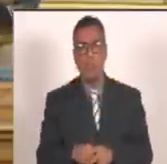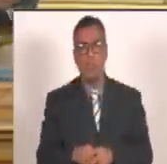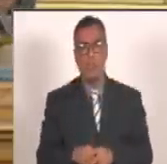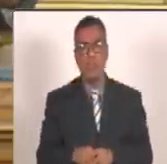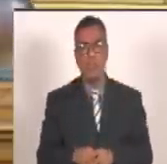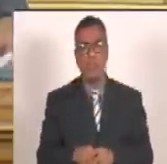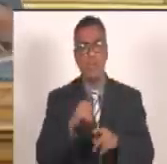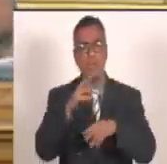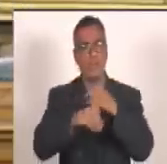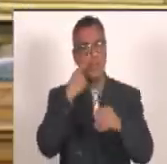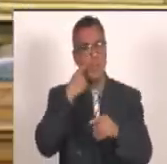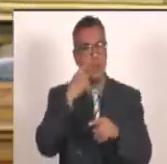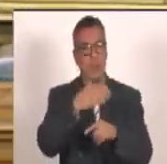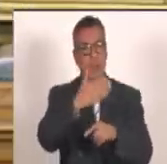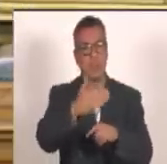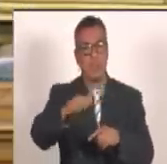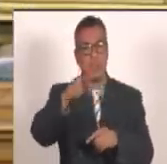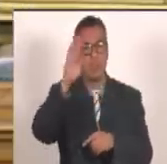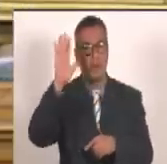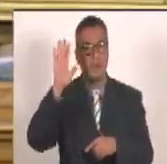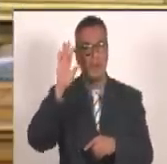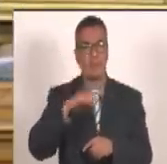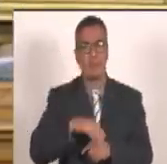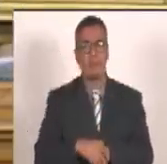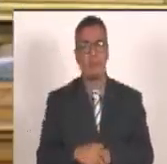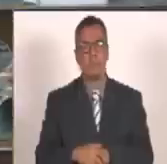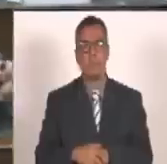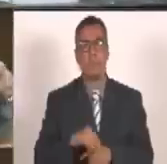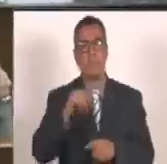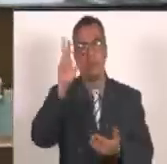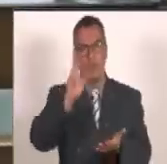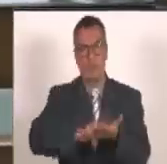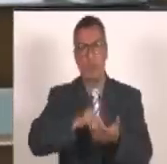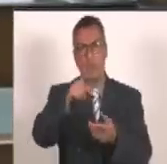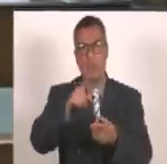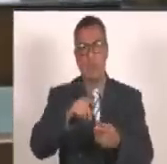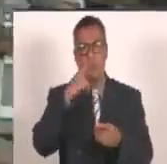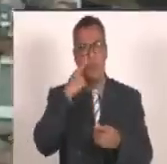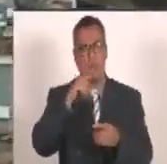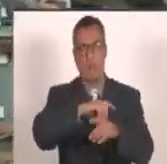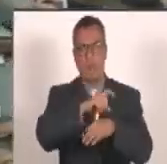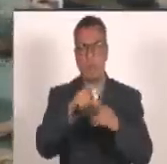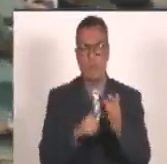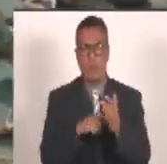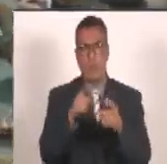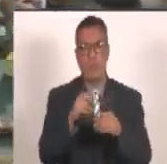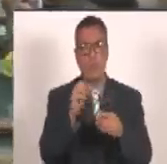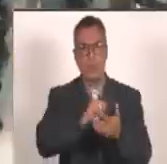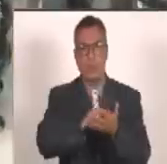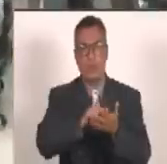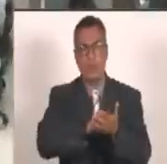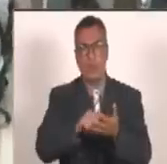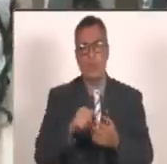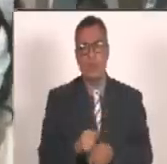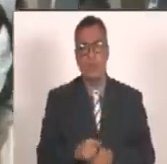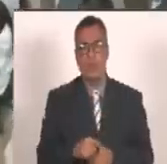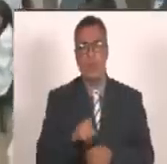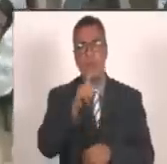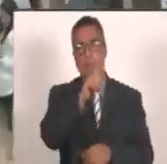Imad. Sírvanse manifestarlo con la señal de costumbre. Queda aprobado por mayoría calificada, como está establecido en el